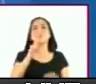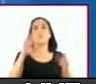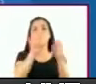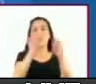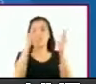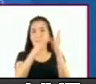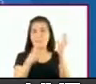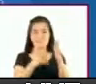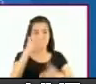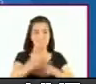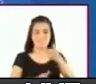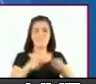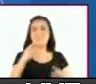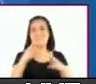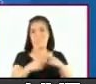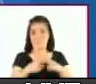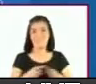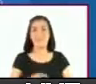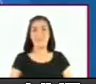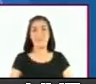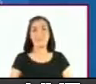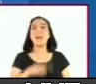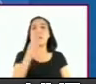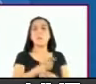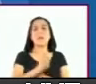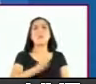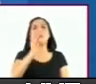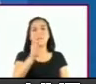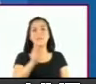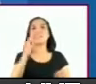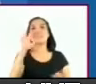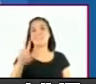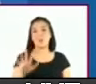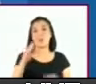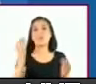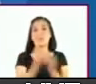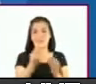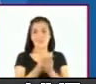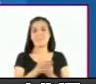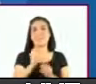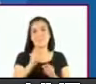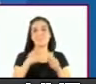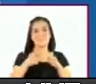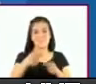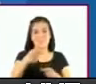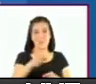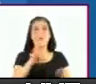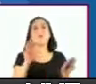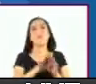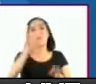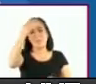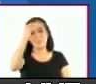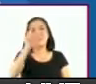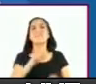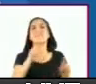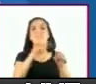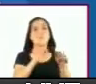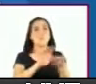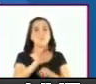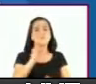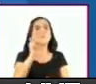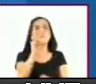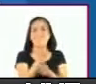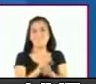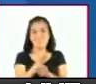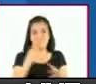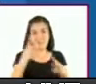general de una sucesión. Esta es la primera de 5 clases en la que estudiaremos el aprendizaje esperado, verifica